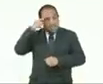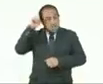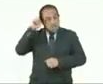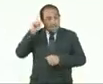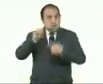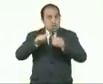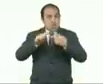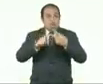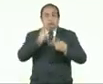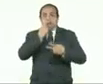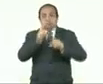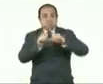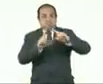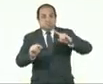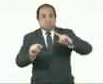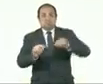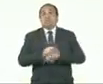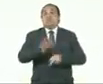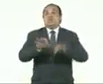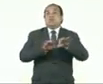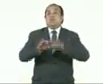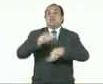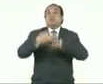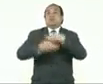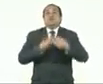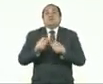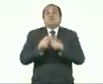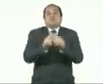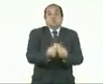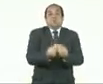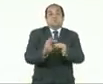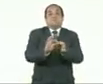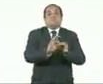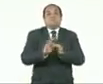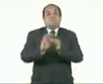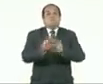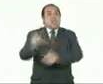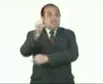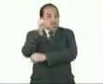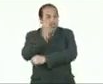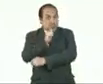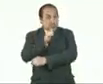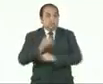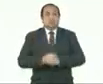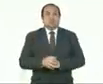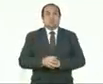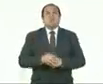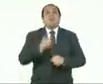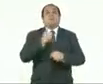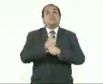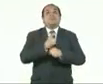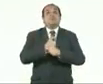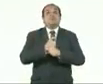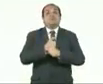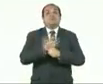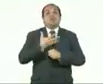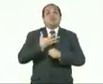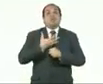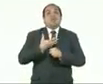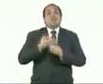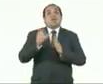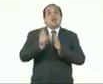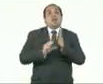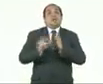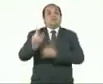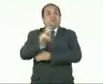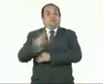Guardia Nacional, todos trabajando de la mano en conjunto y siempre anteponiendo la agenda ciudadana para bien